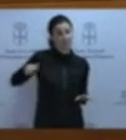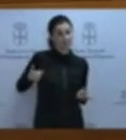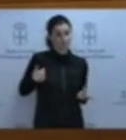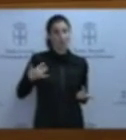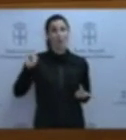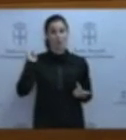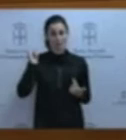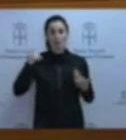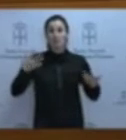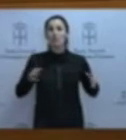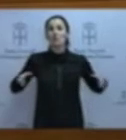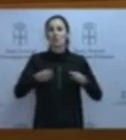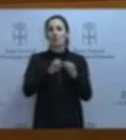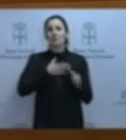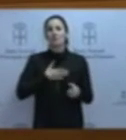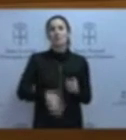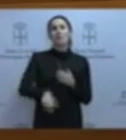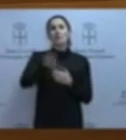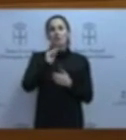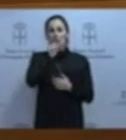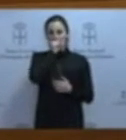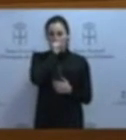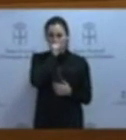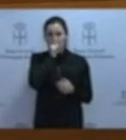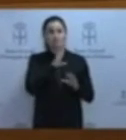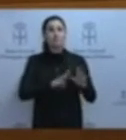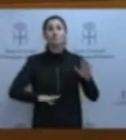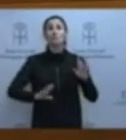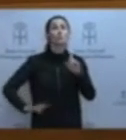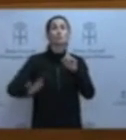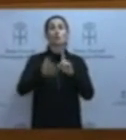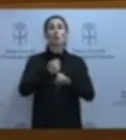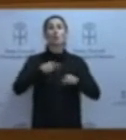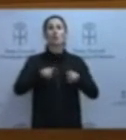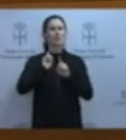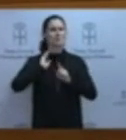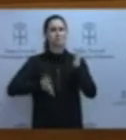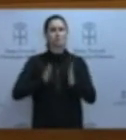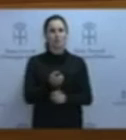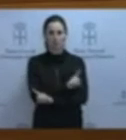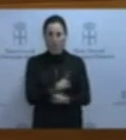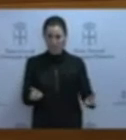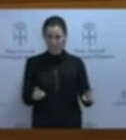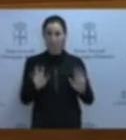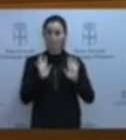grupo parlamentario entendemos que no todo se soluciona con un martillo, pero ¿saben por qué?